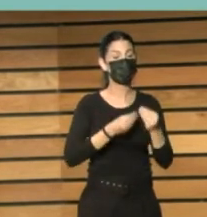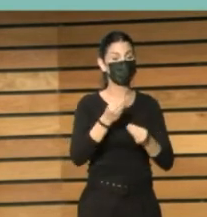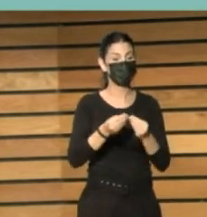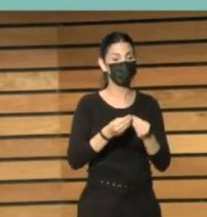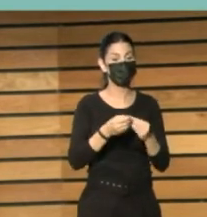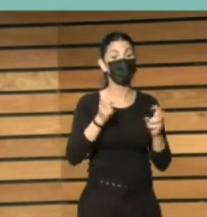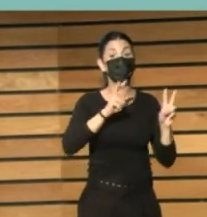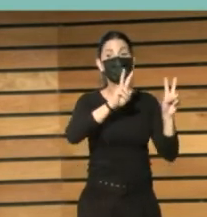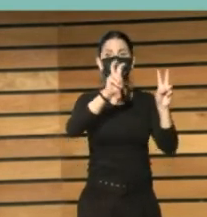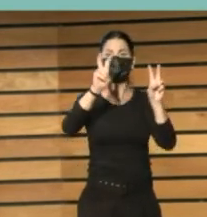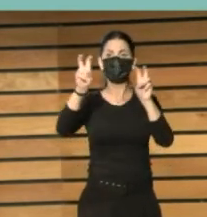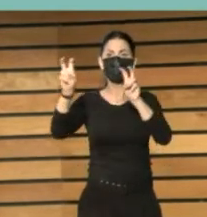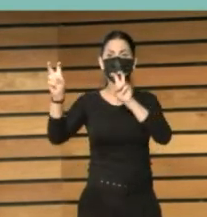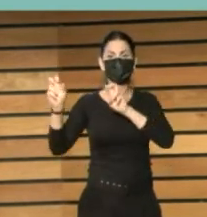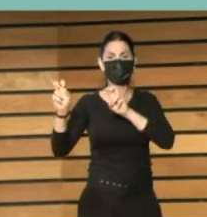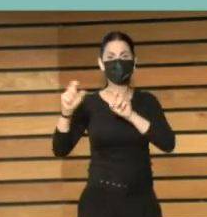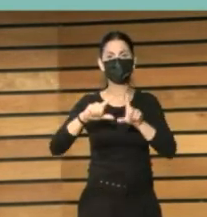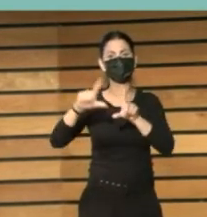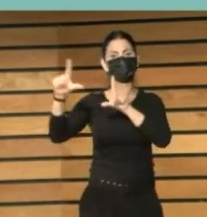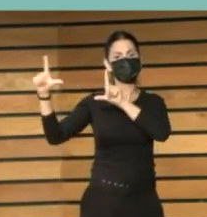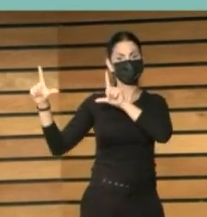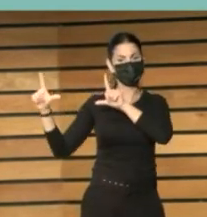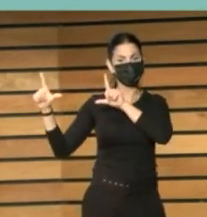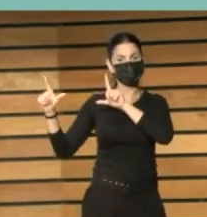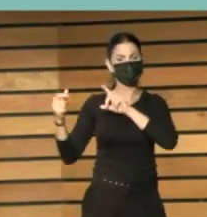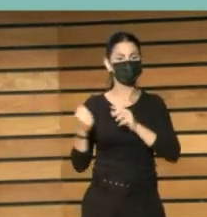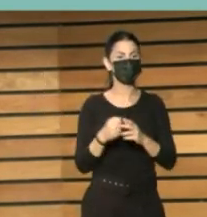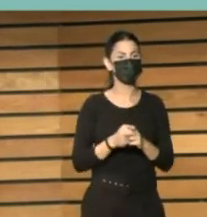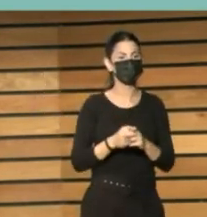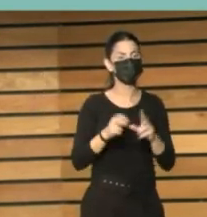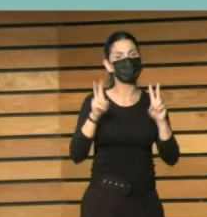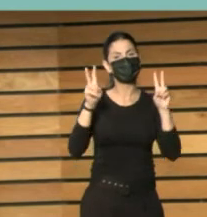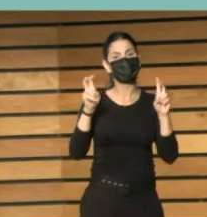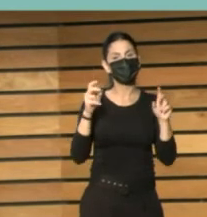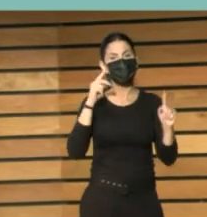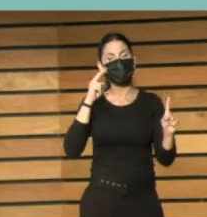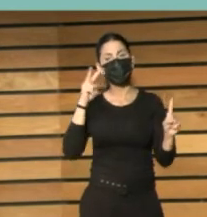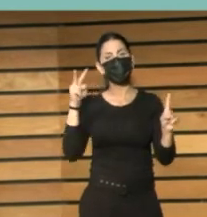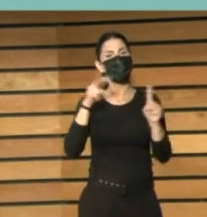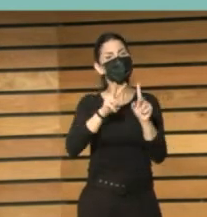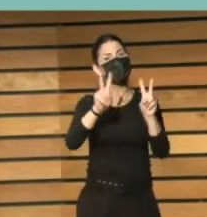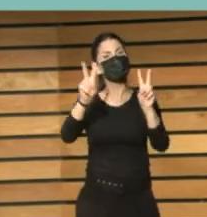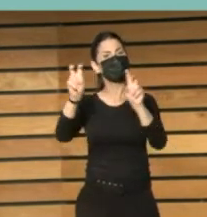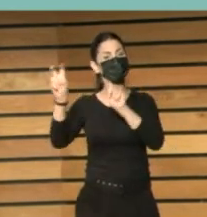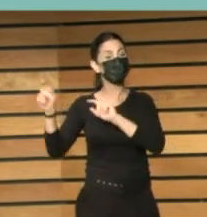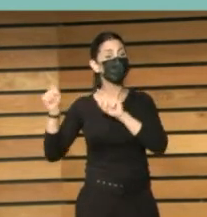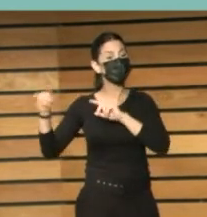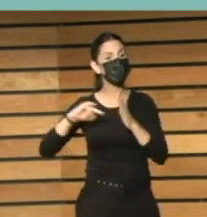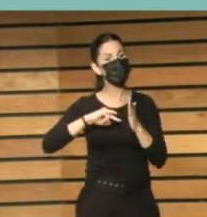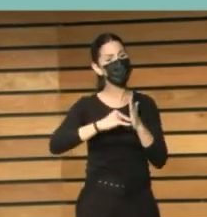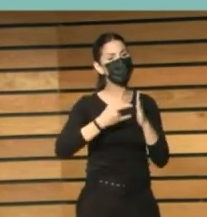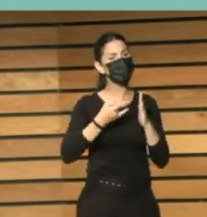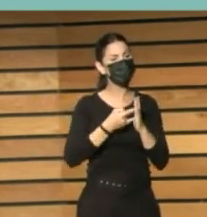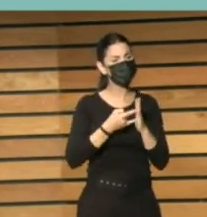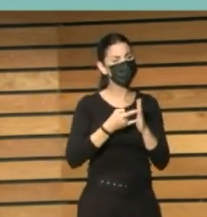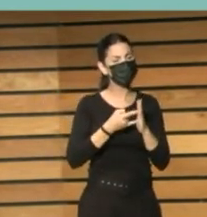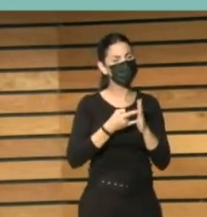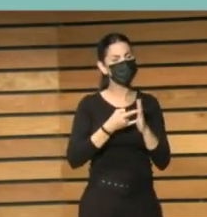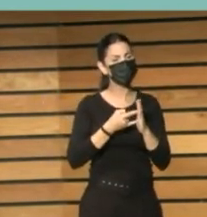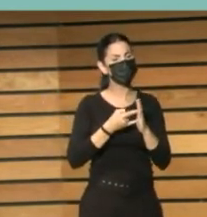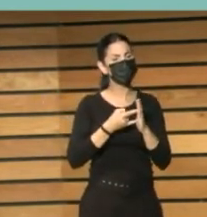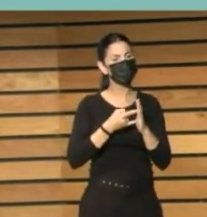atrevido a ponerles una mirada temática y semántica, utilizando un método, que es el método